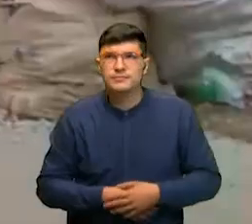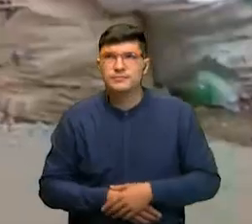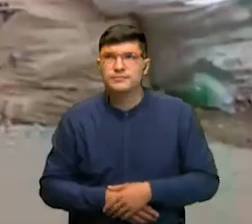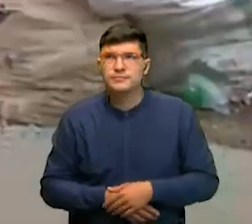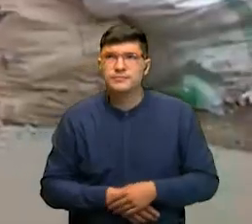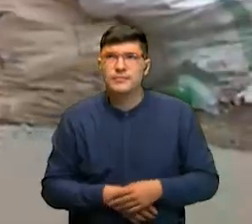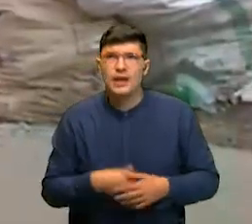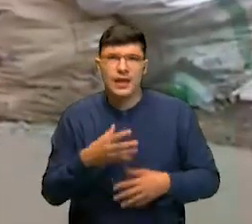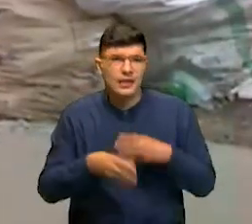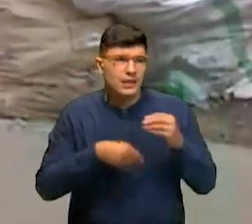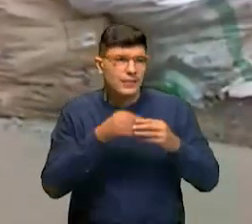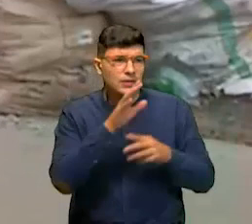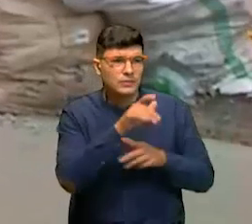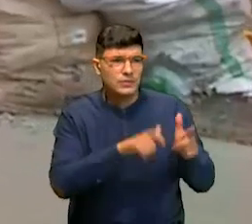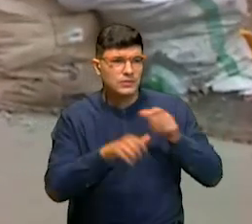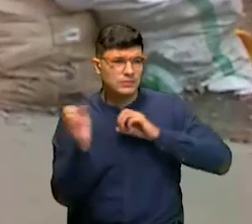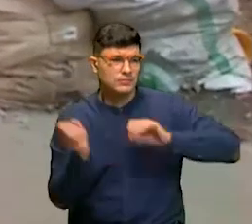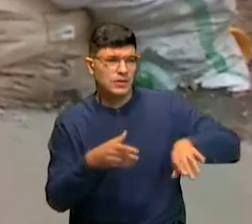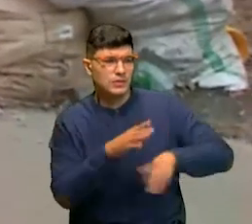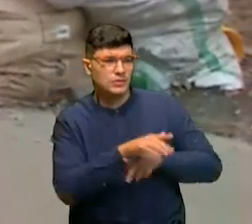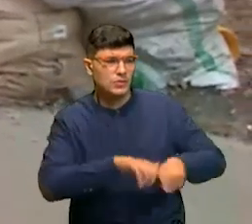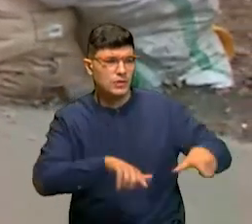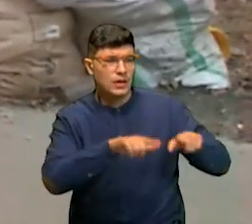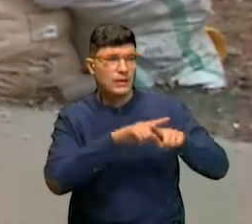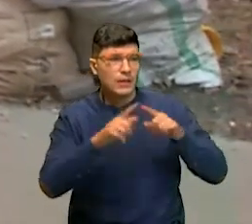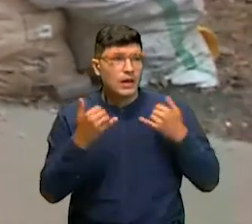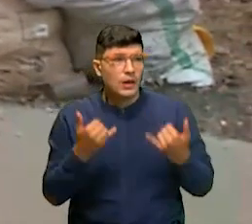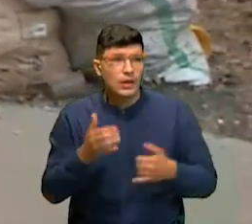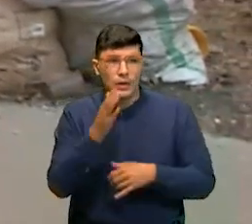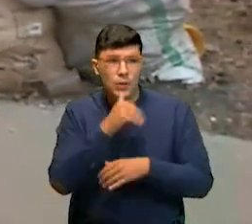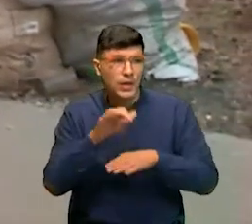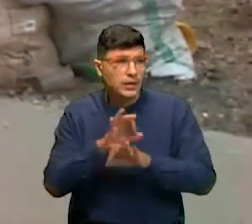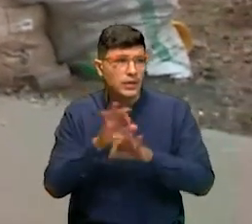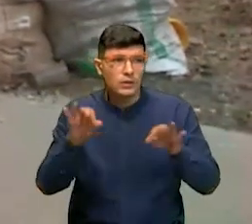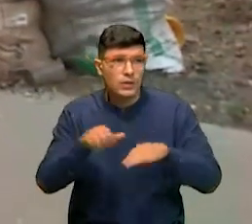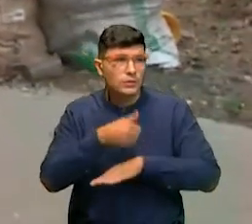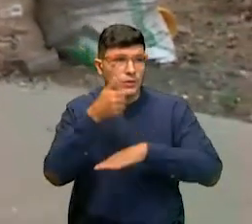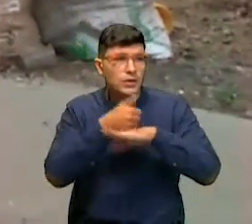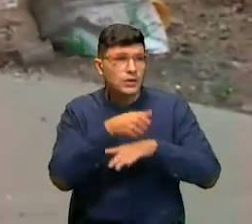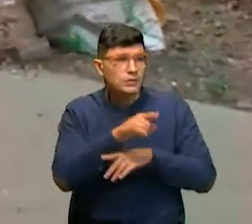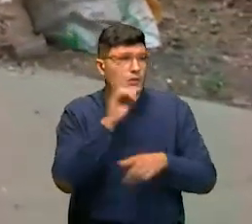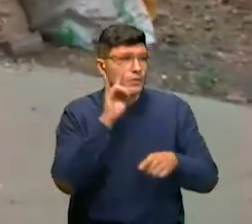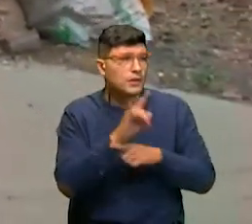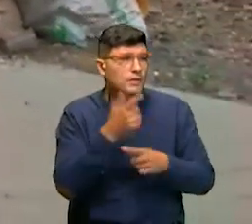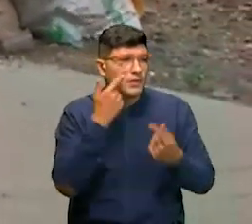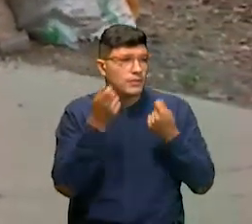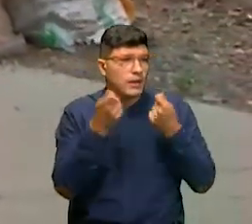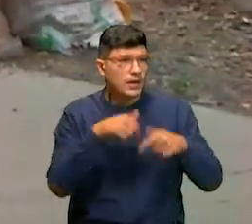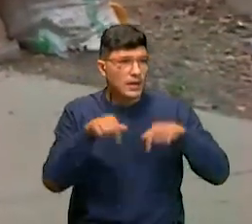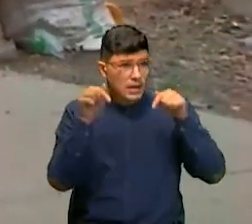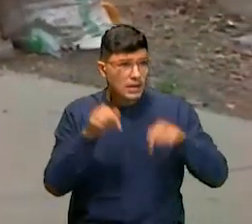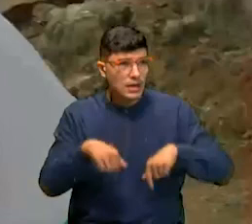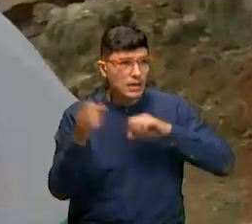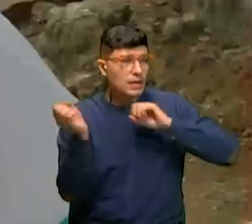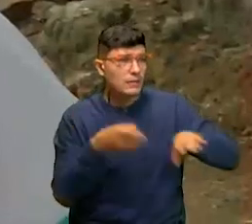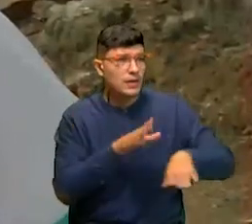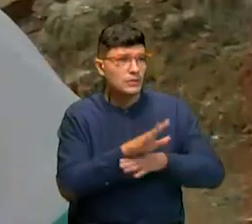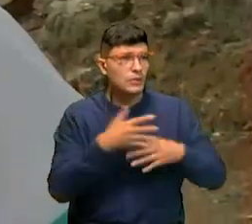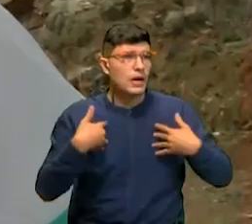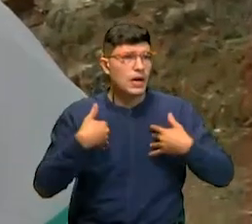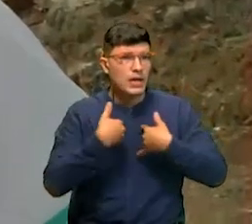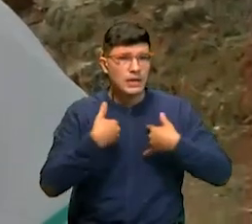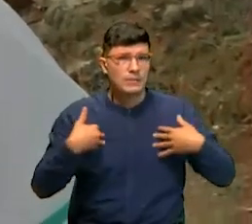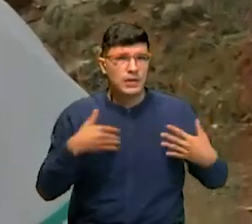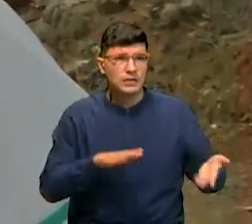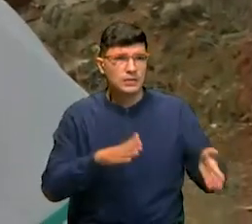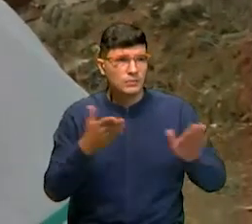y vienen y botan los escombros ahora no hay ninguna autoridad que controle eso este es un botadero de escombros animales muertos como les decía